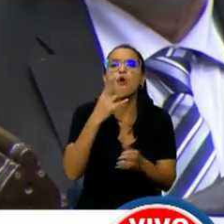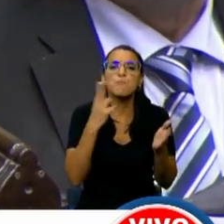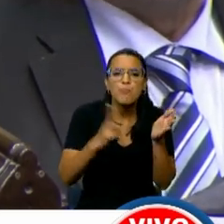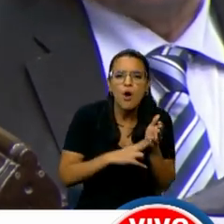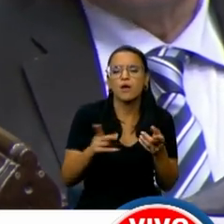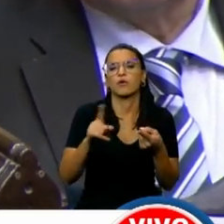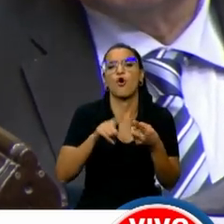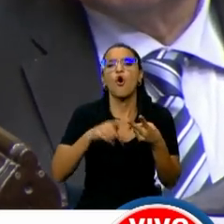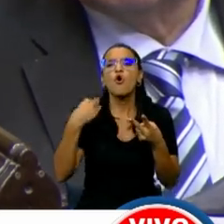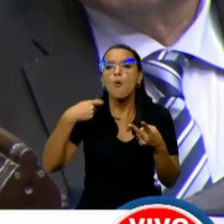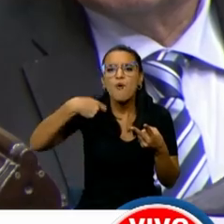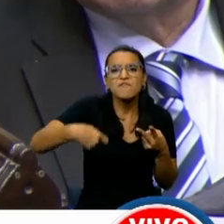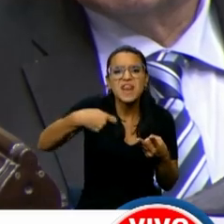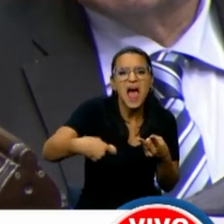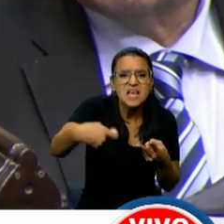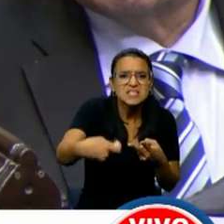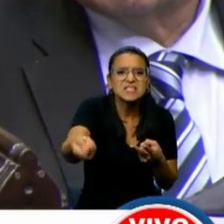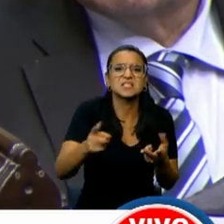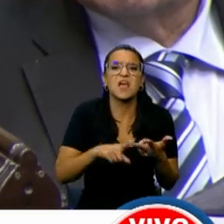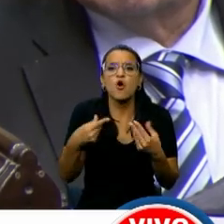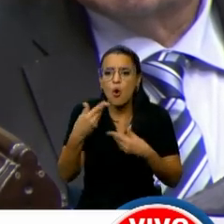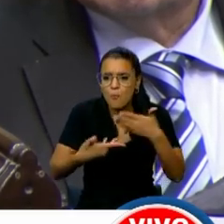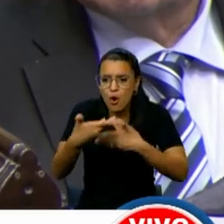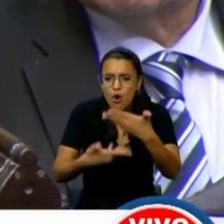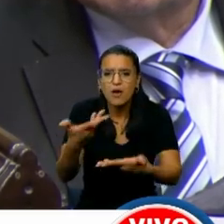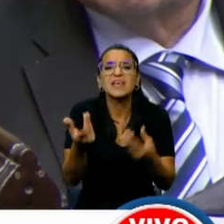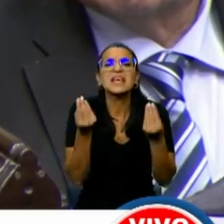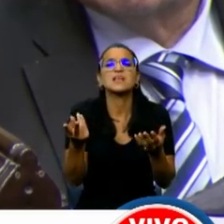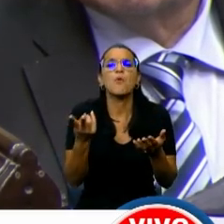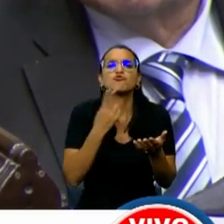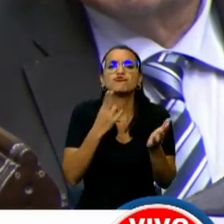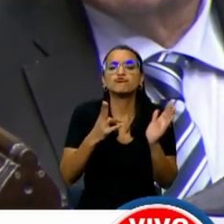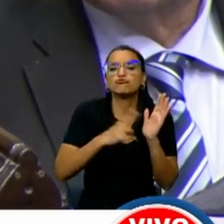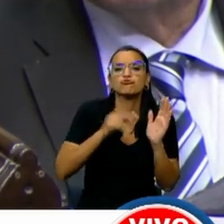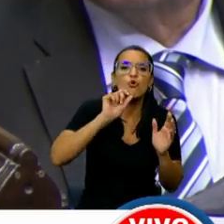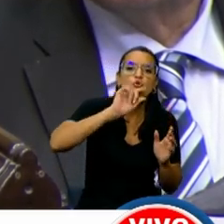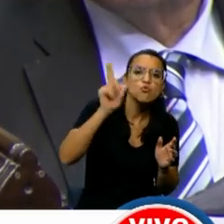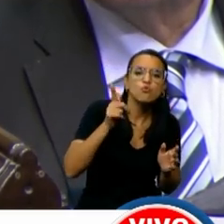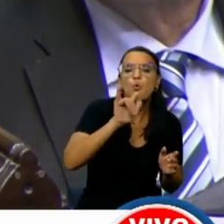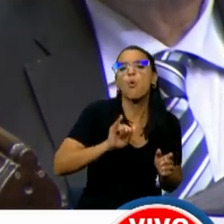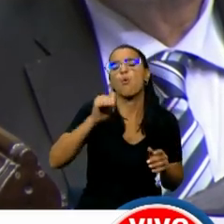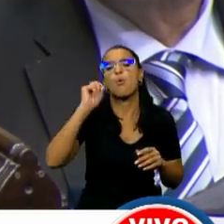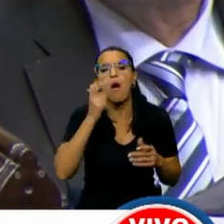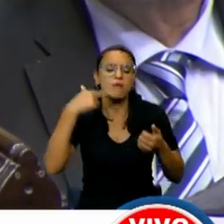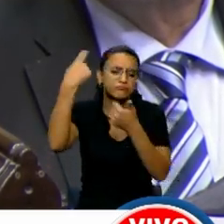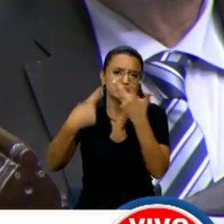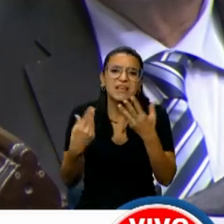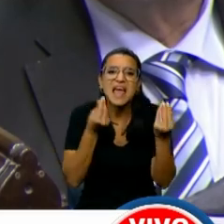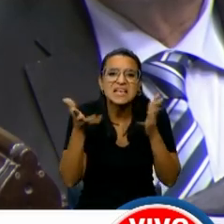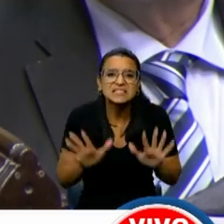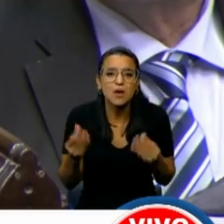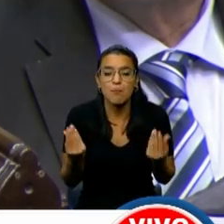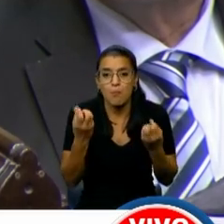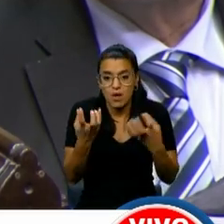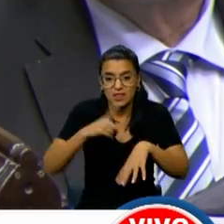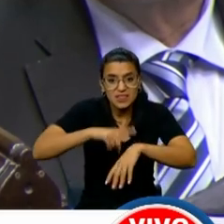como financiamos ese déficit como salimos gradualmente qué hacemos con las tarifas qué hacemos con los suicidios en la medida que no